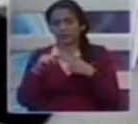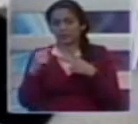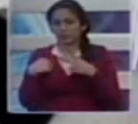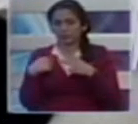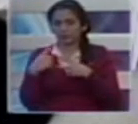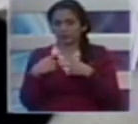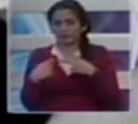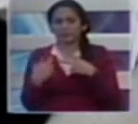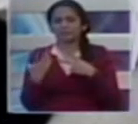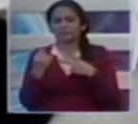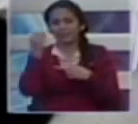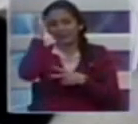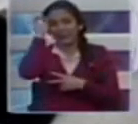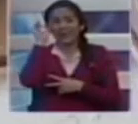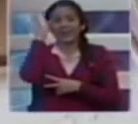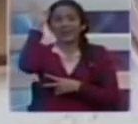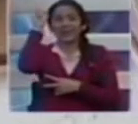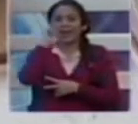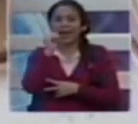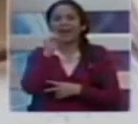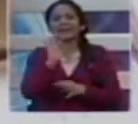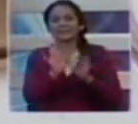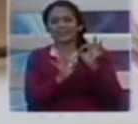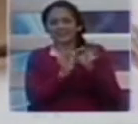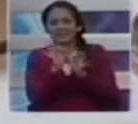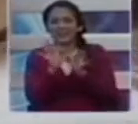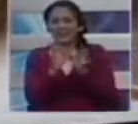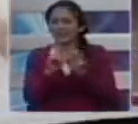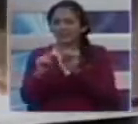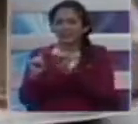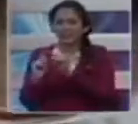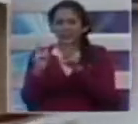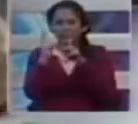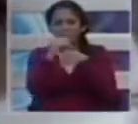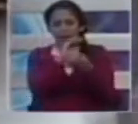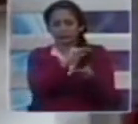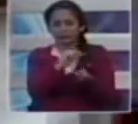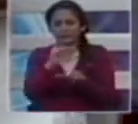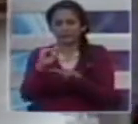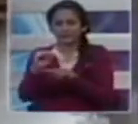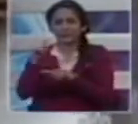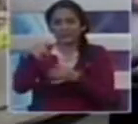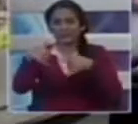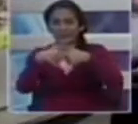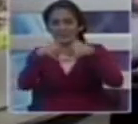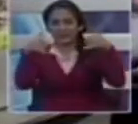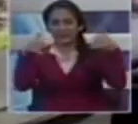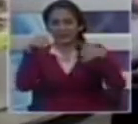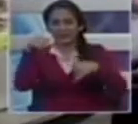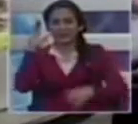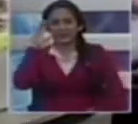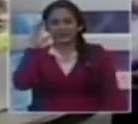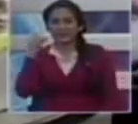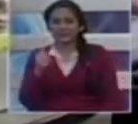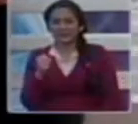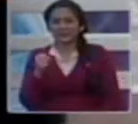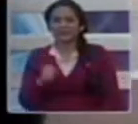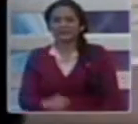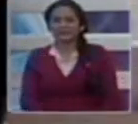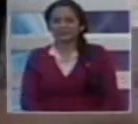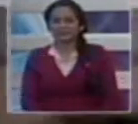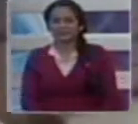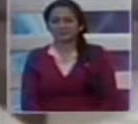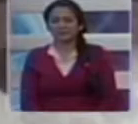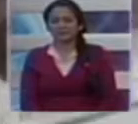Las dos decidimos este año tomar ese riesgo y dar esta opción en Cuenca, porque hay muchas cosas que vienen